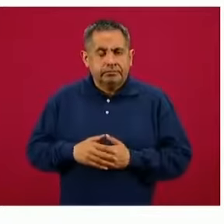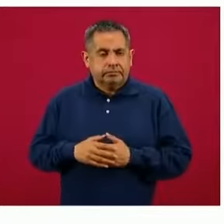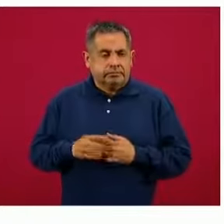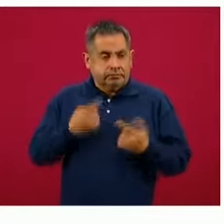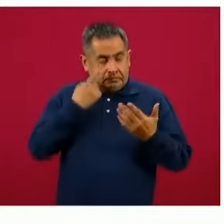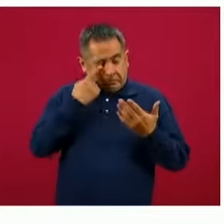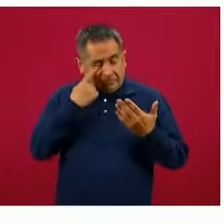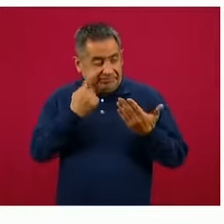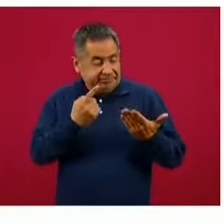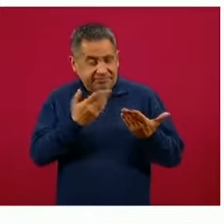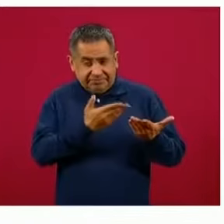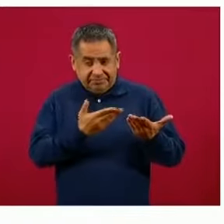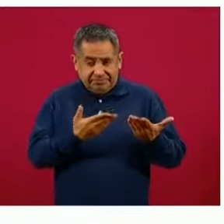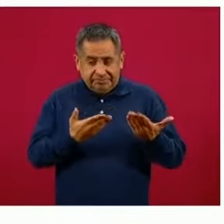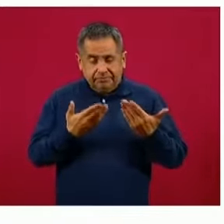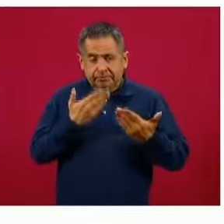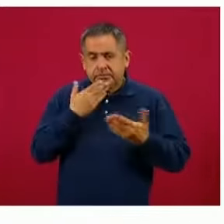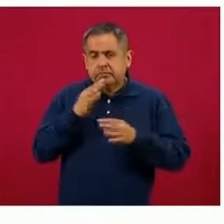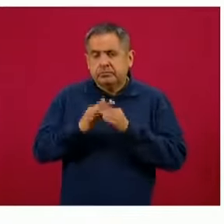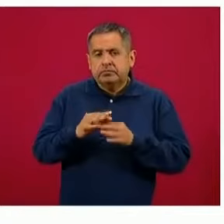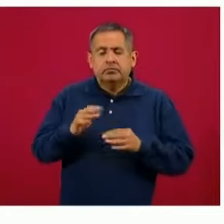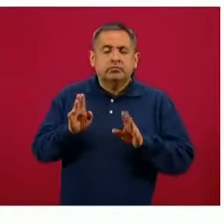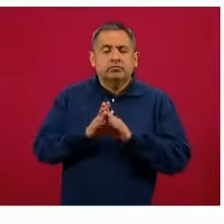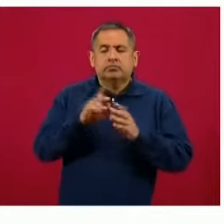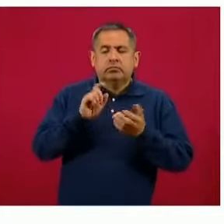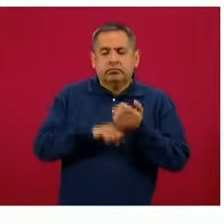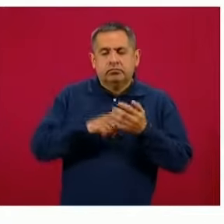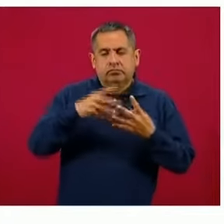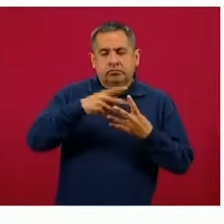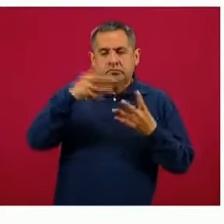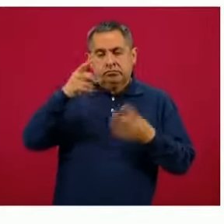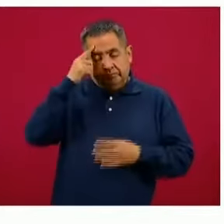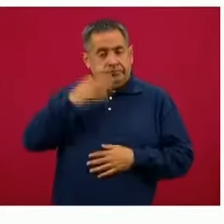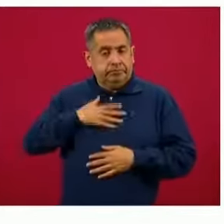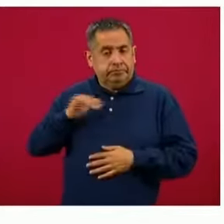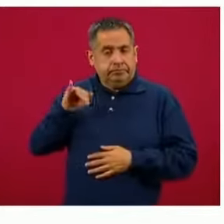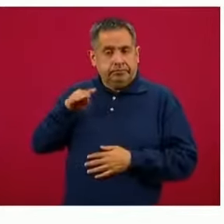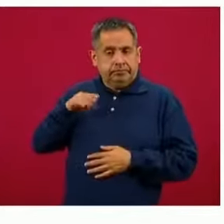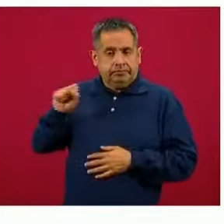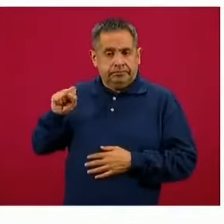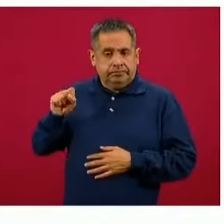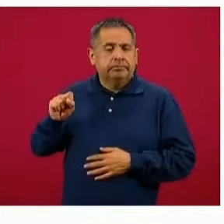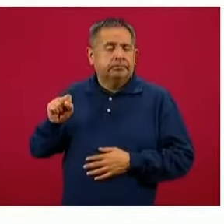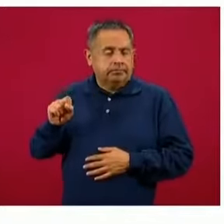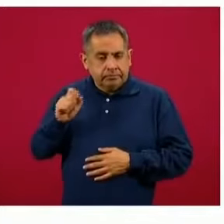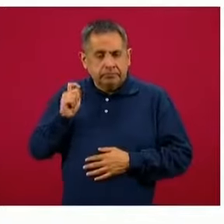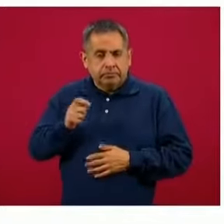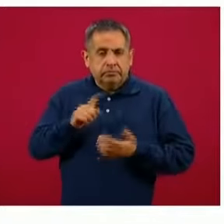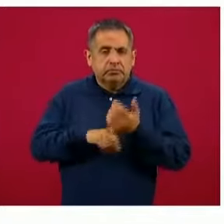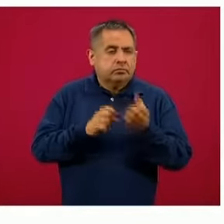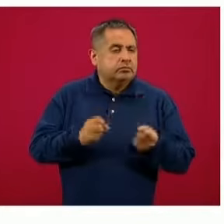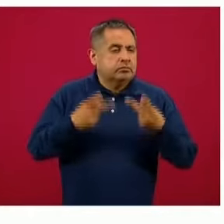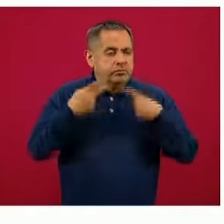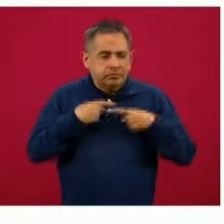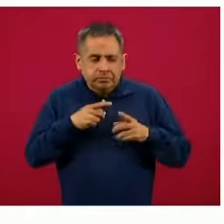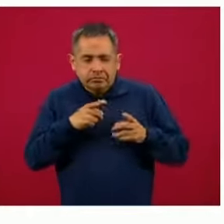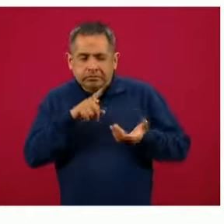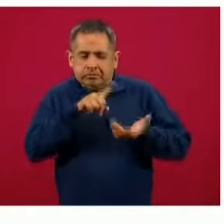estos son los mismos datos, nada más que vistos para el Seguro Social, tanto de casos